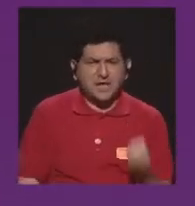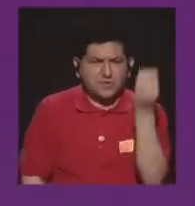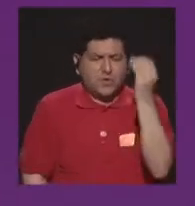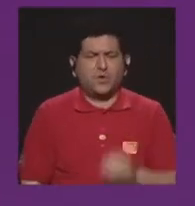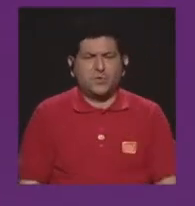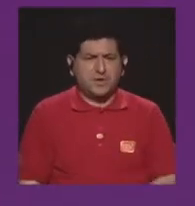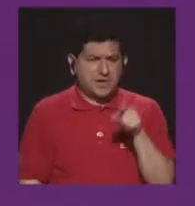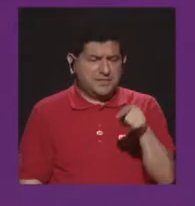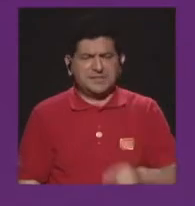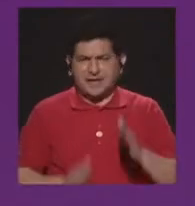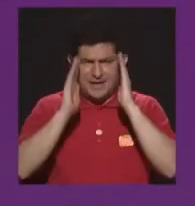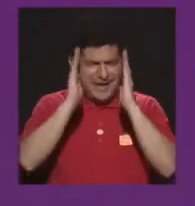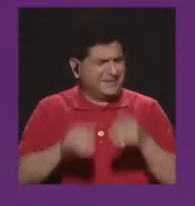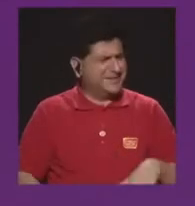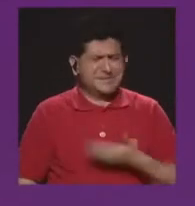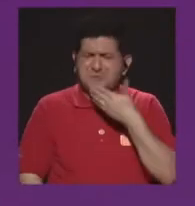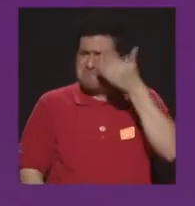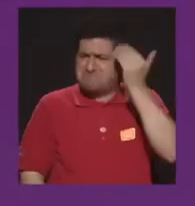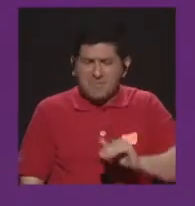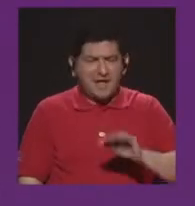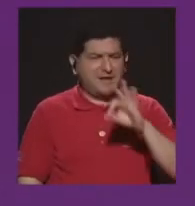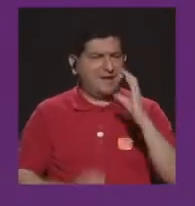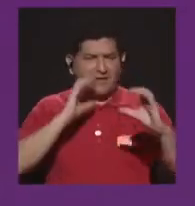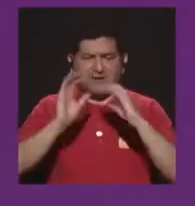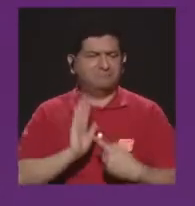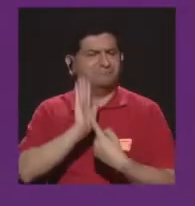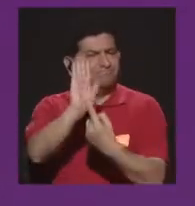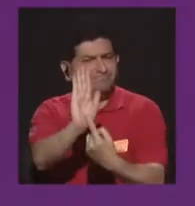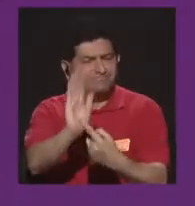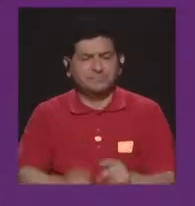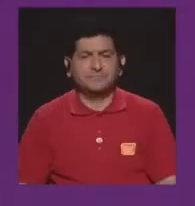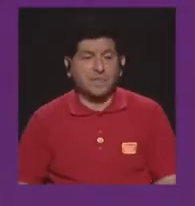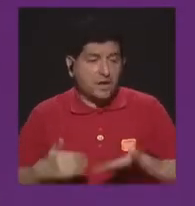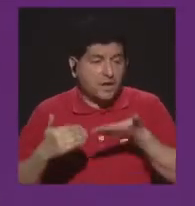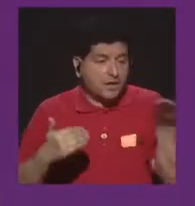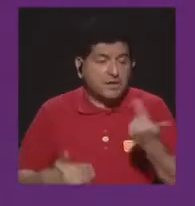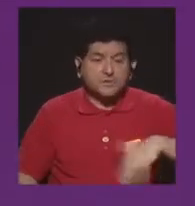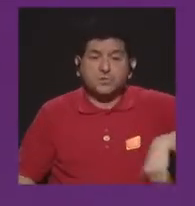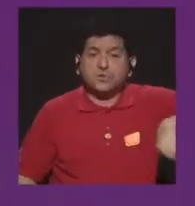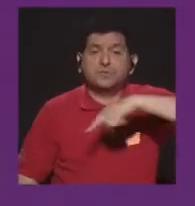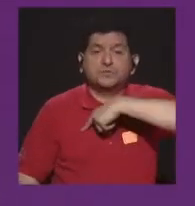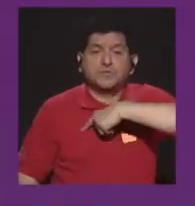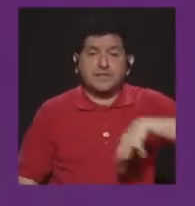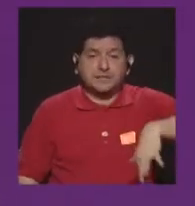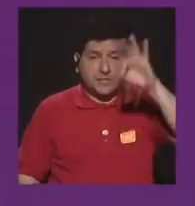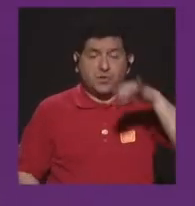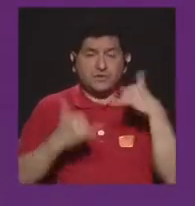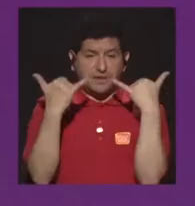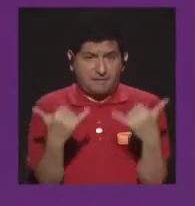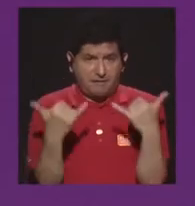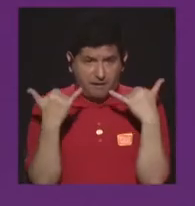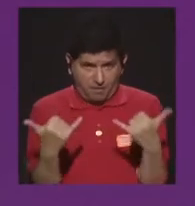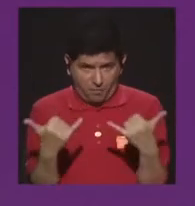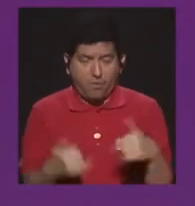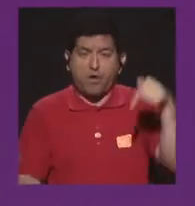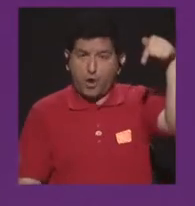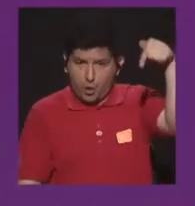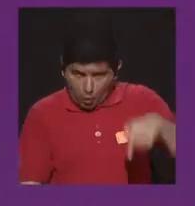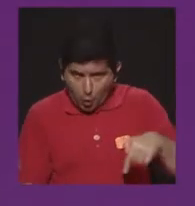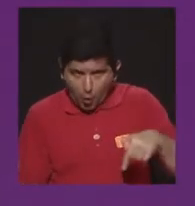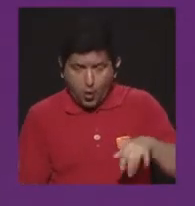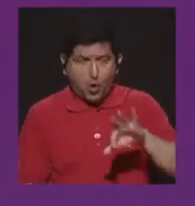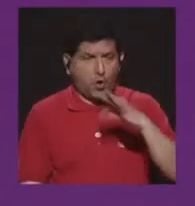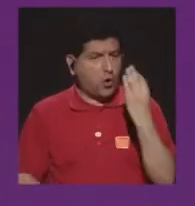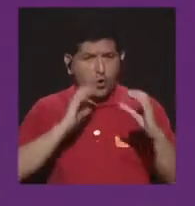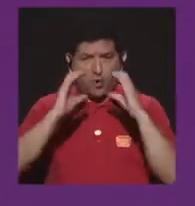tratamiento en los medios de comunicación. Entonces, por ejemplo, las cosas que encontramos es que en este momento, hoy, los